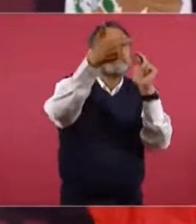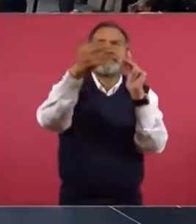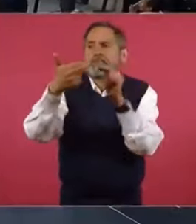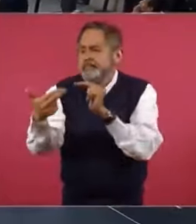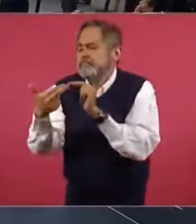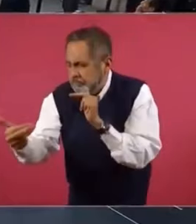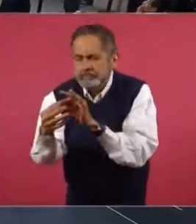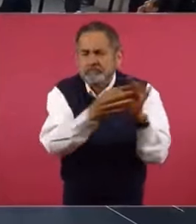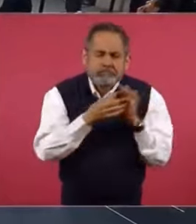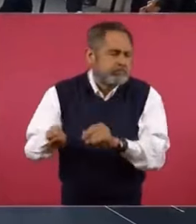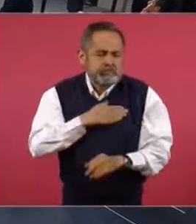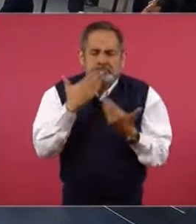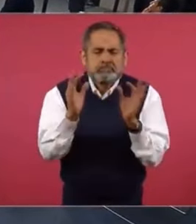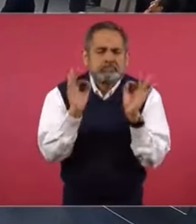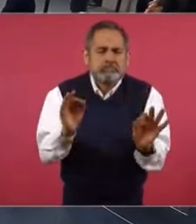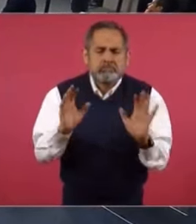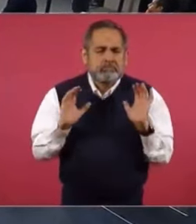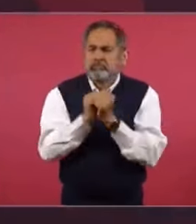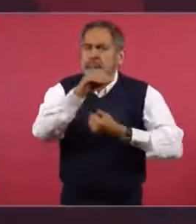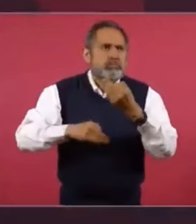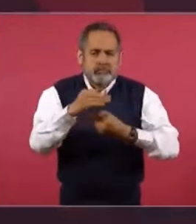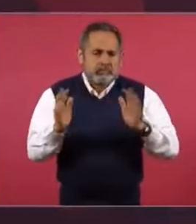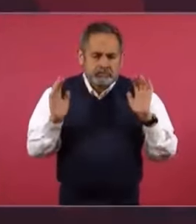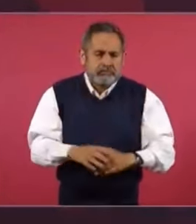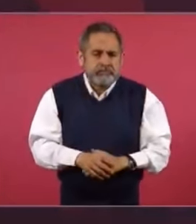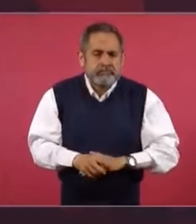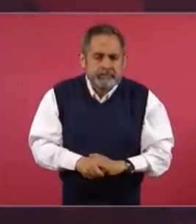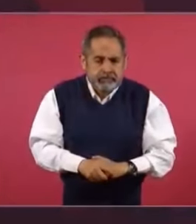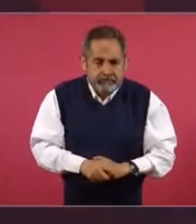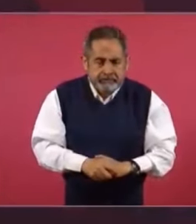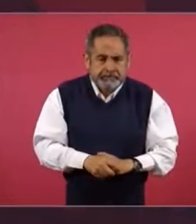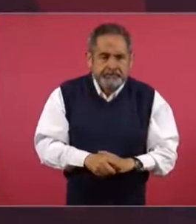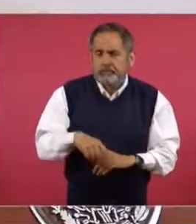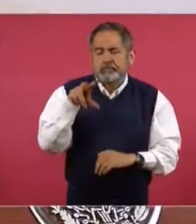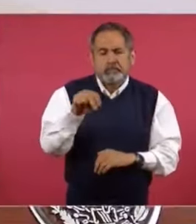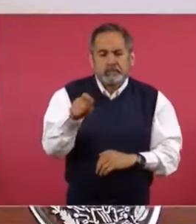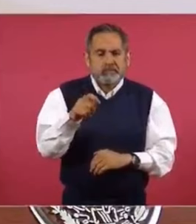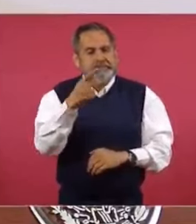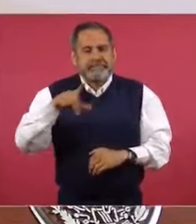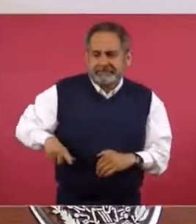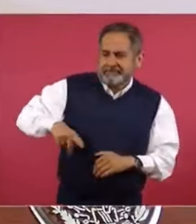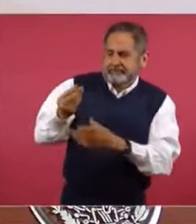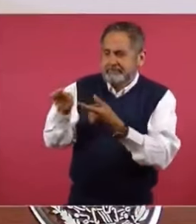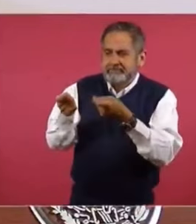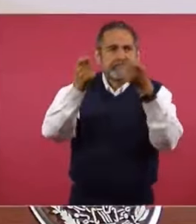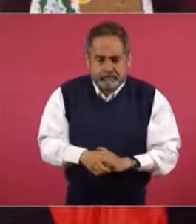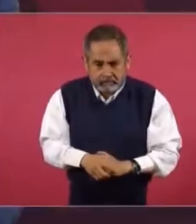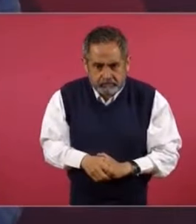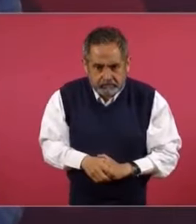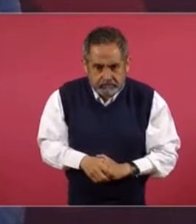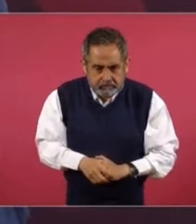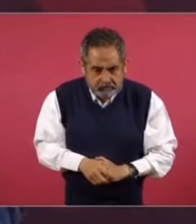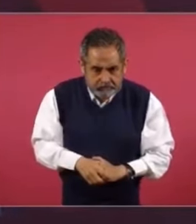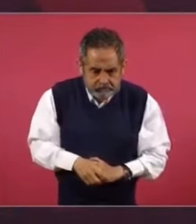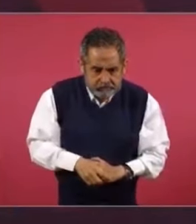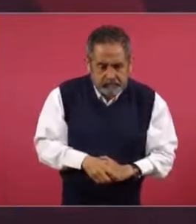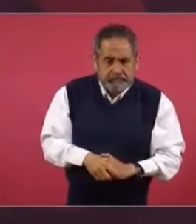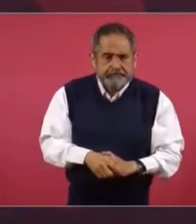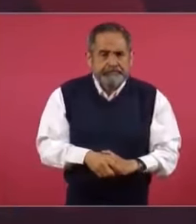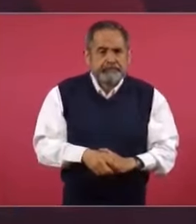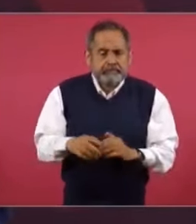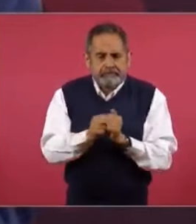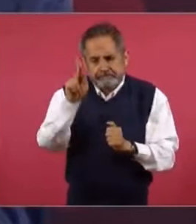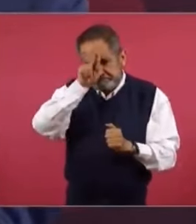todos los pueblos. Yo tengo otros datos. Y no es un asunto nada más de gobiernos, es un asunto de pueblos. Y